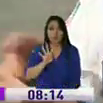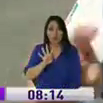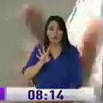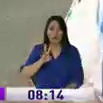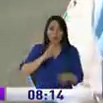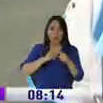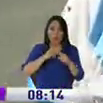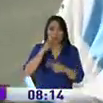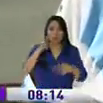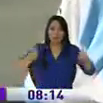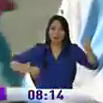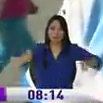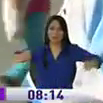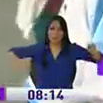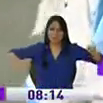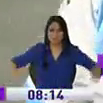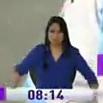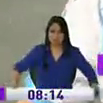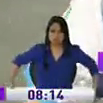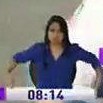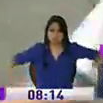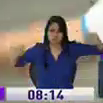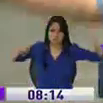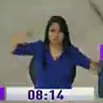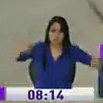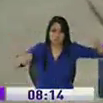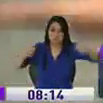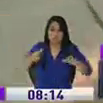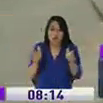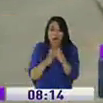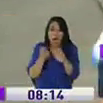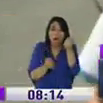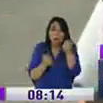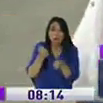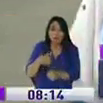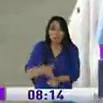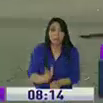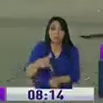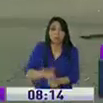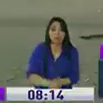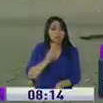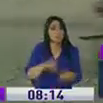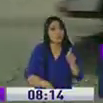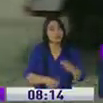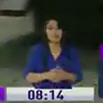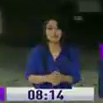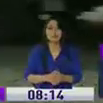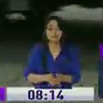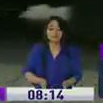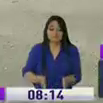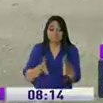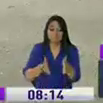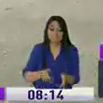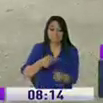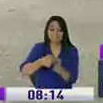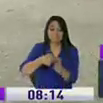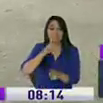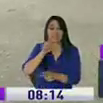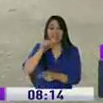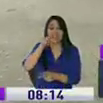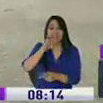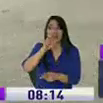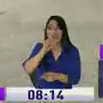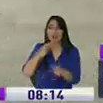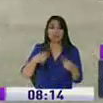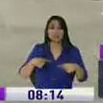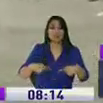ya con un automóvil así ya no hay cómo entrar. Mire cómo tenemos las calles. La calle Fernando de Aquilema es bastante transitada, por